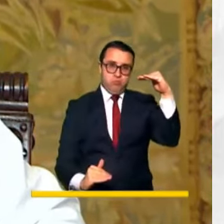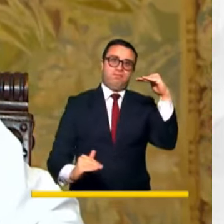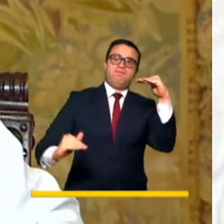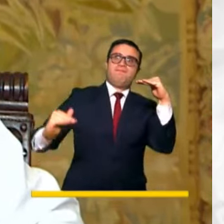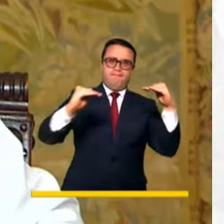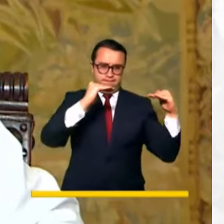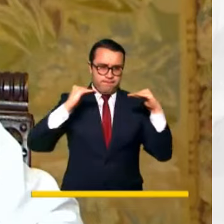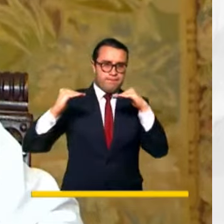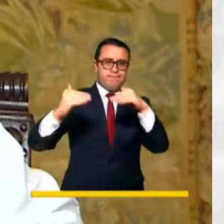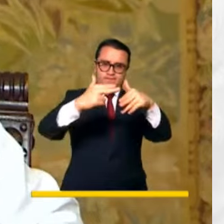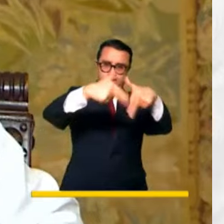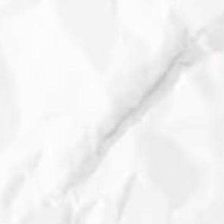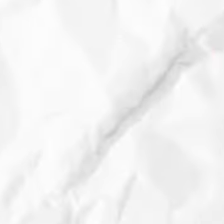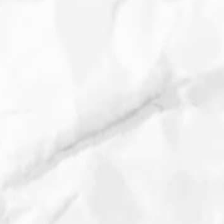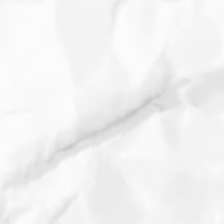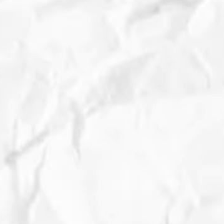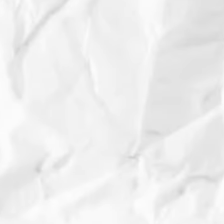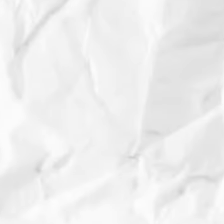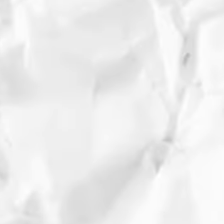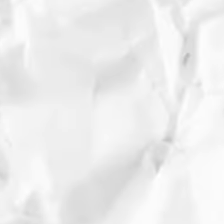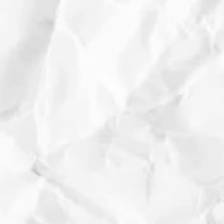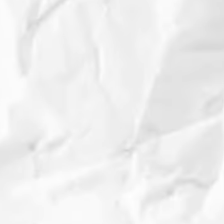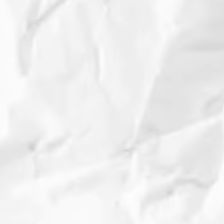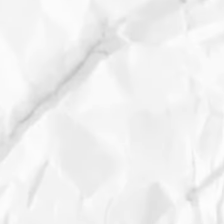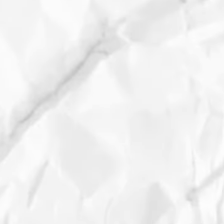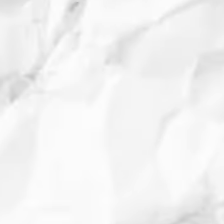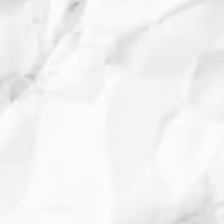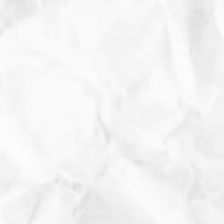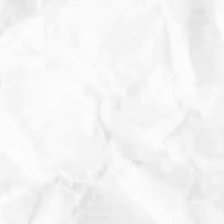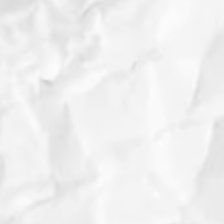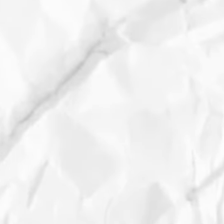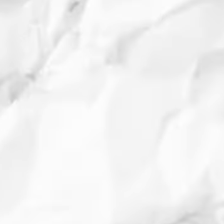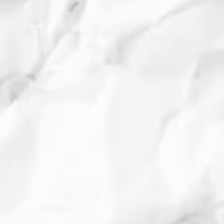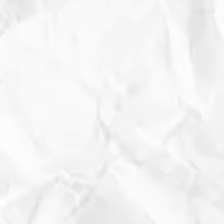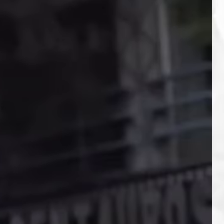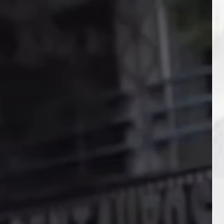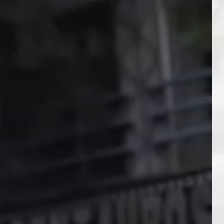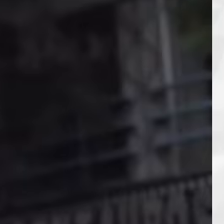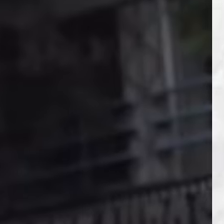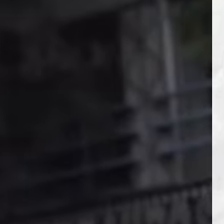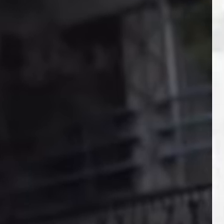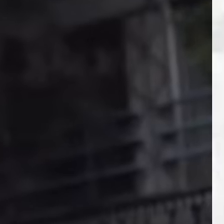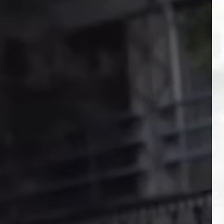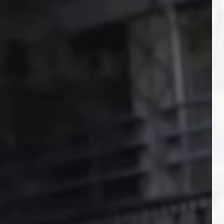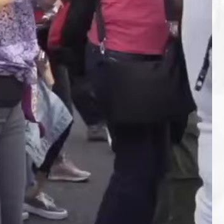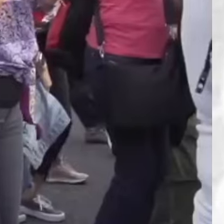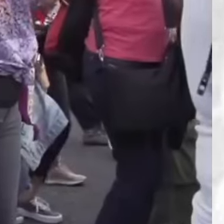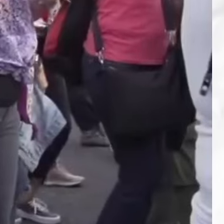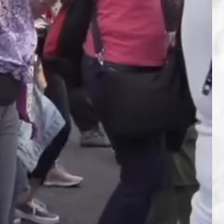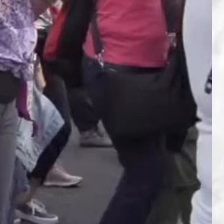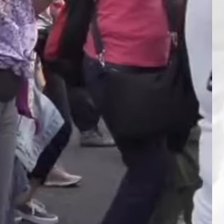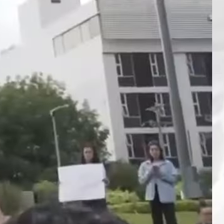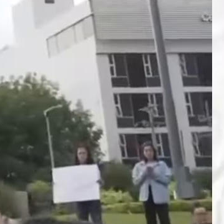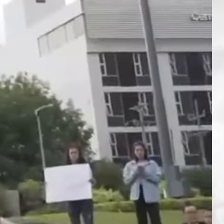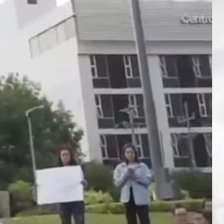económica para las mujeres el presidente lamentó los feminicidios ocurridos en Colombia declaró la